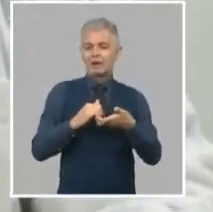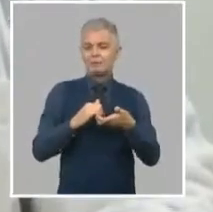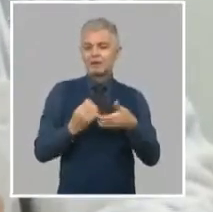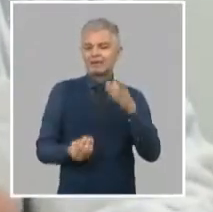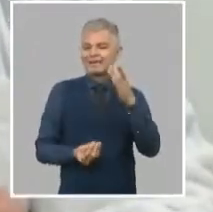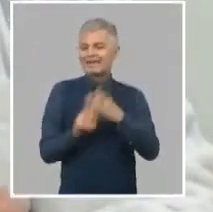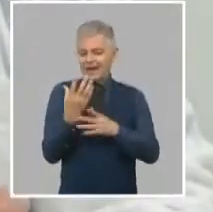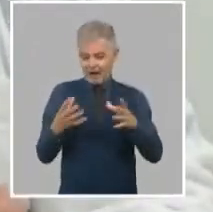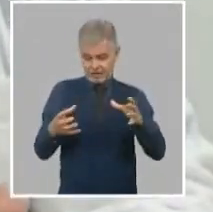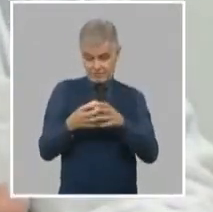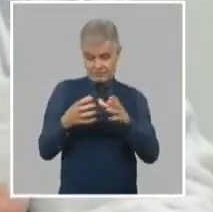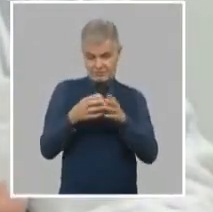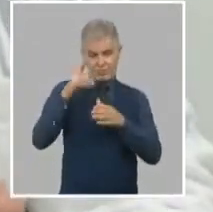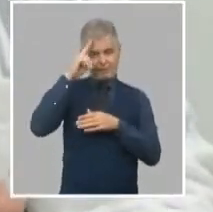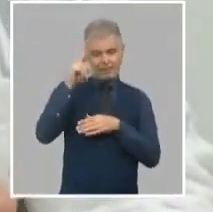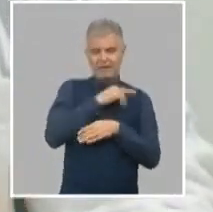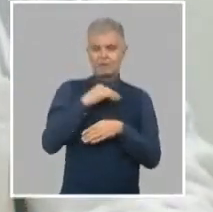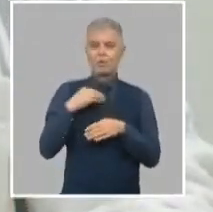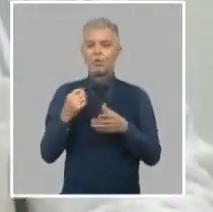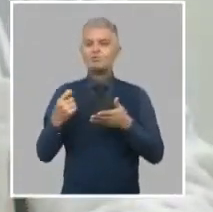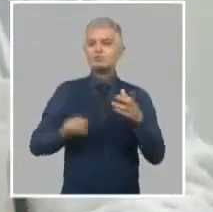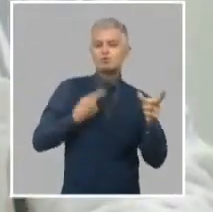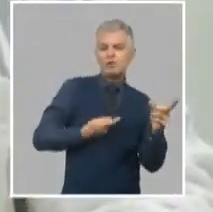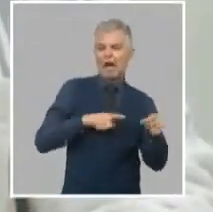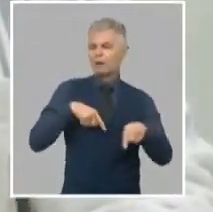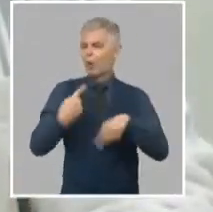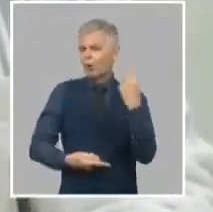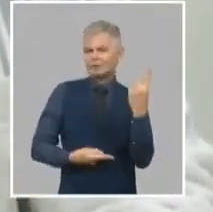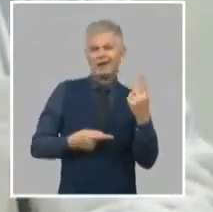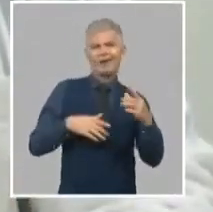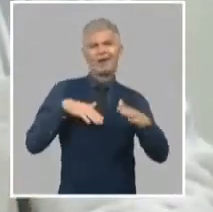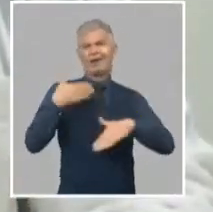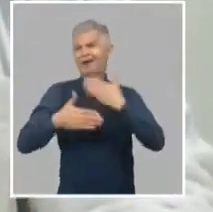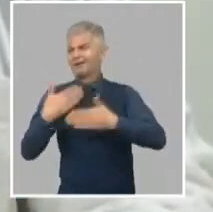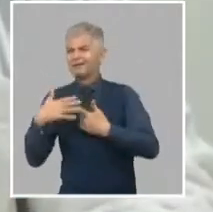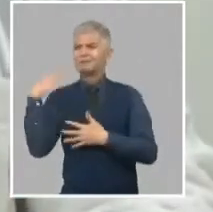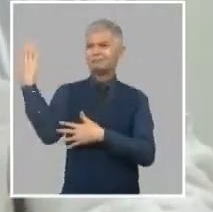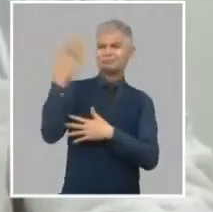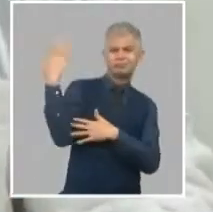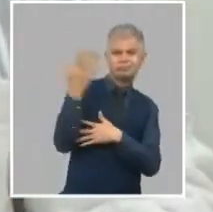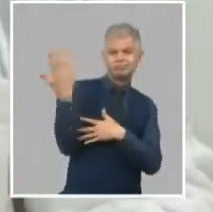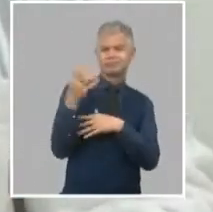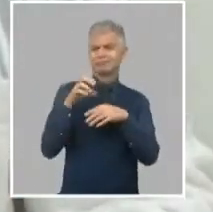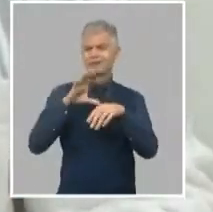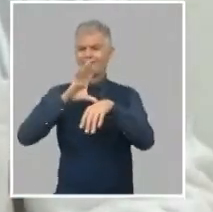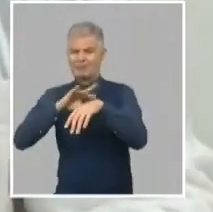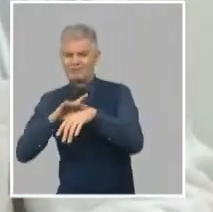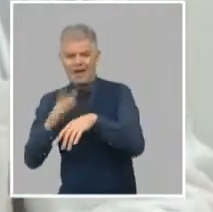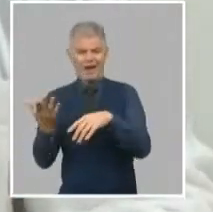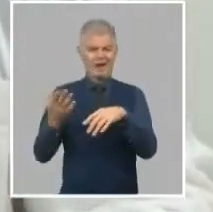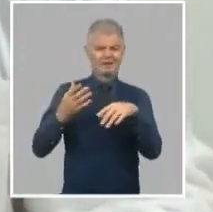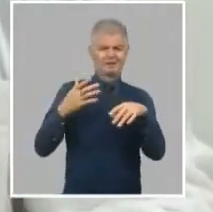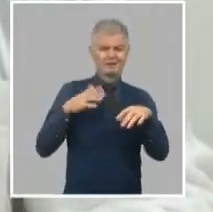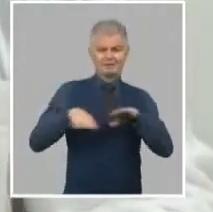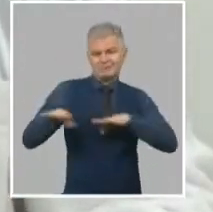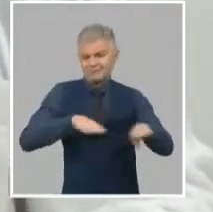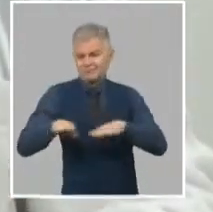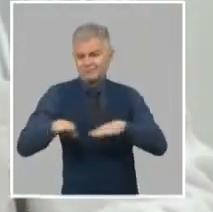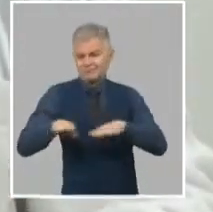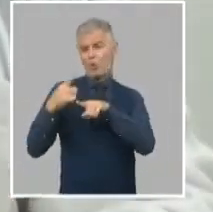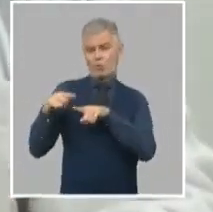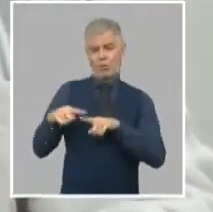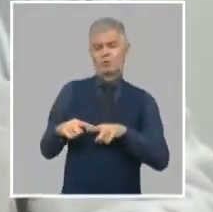luchar contra eventos naturales, contra grandes desastres, epidemias. He tenido también la